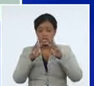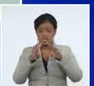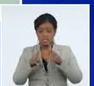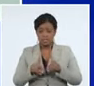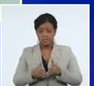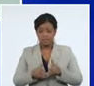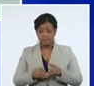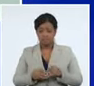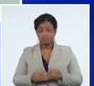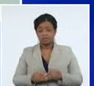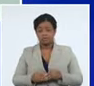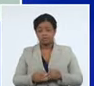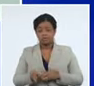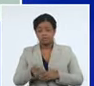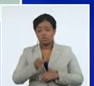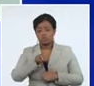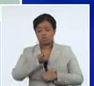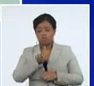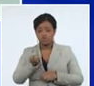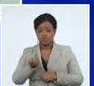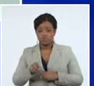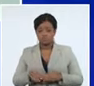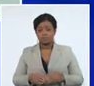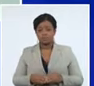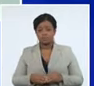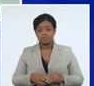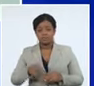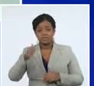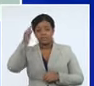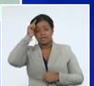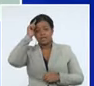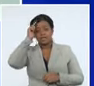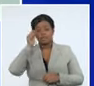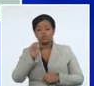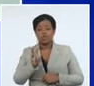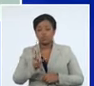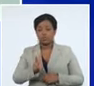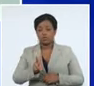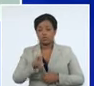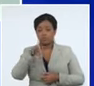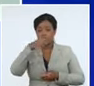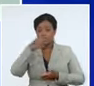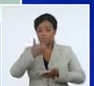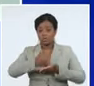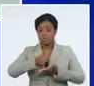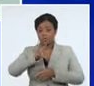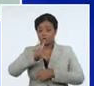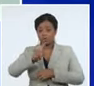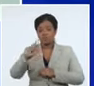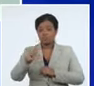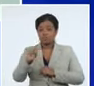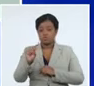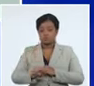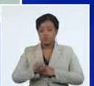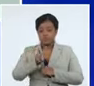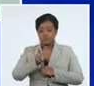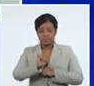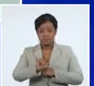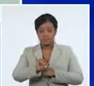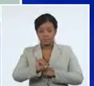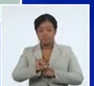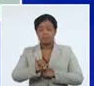en sus 11 municipios. Sandino 32, Pinar del Río 31, Consolación del Sur 26,